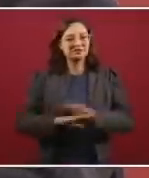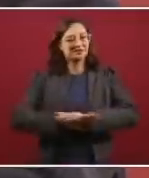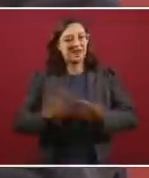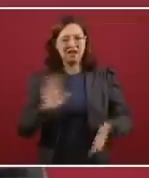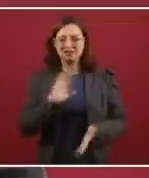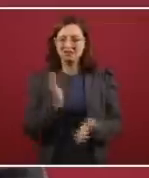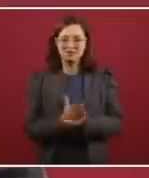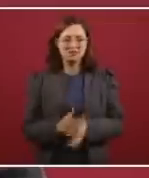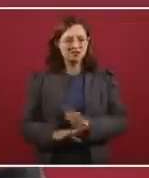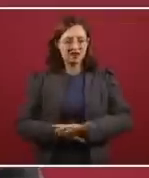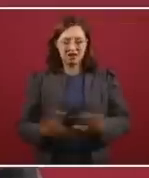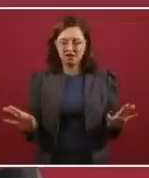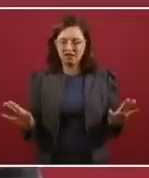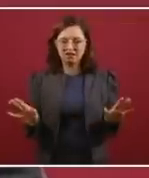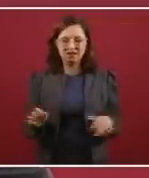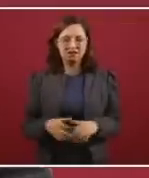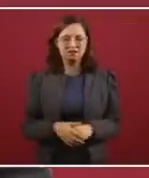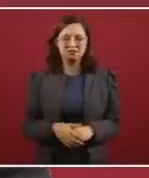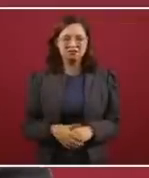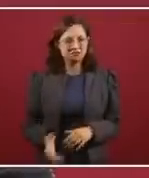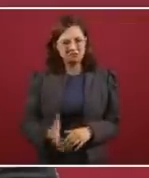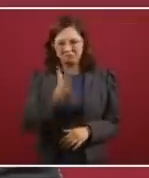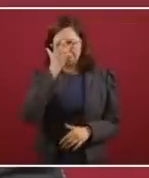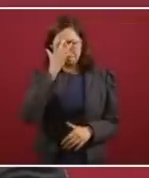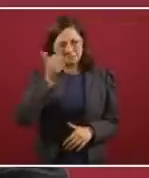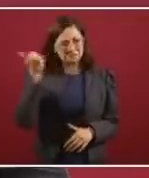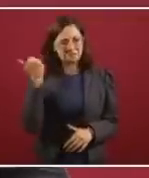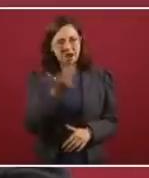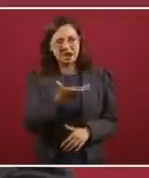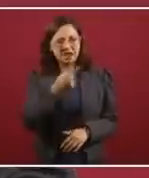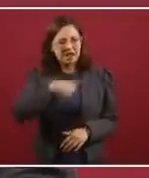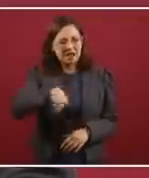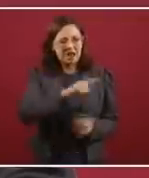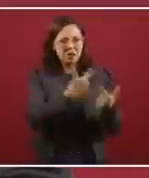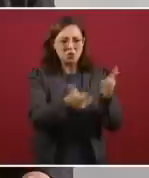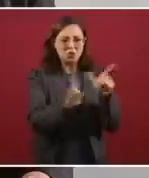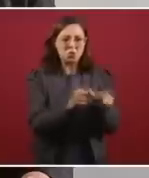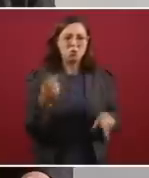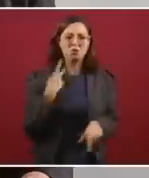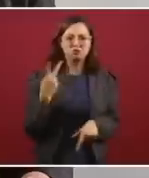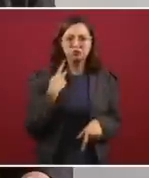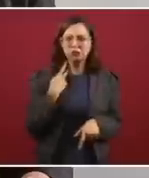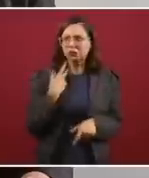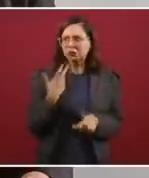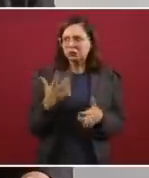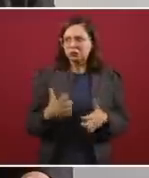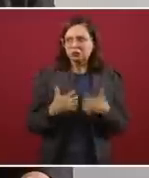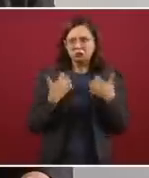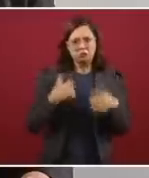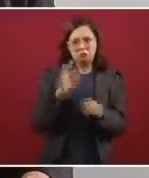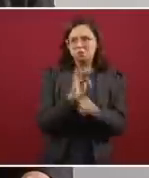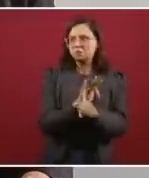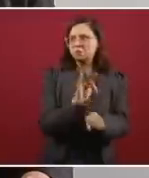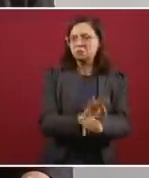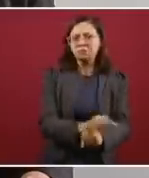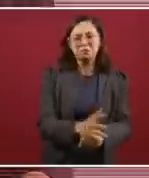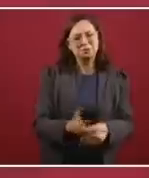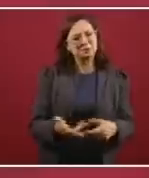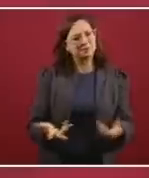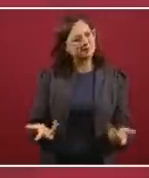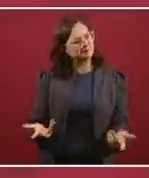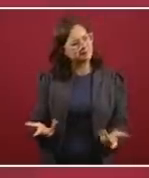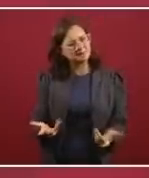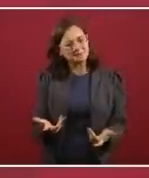eso. Es una vergüenza que un partido esté defendiendo estas